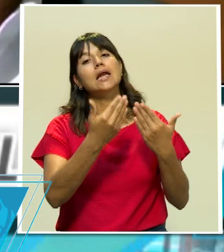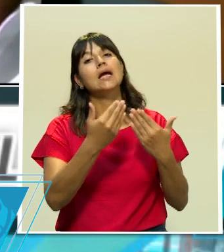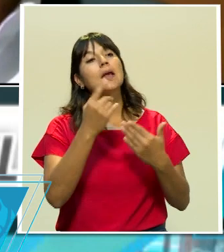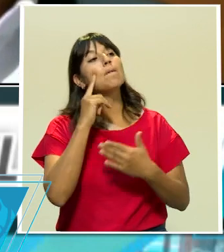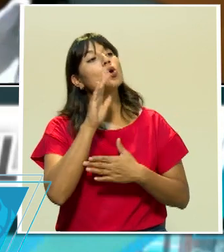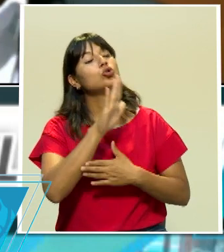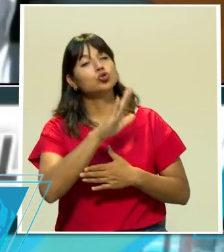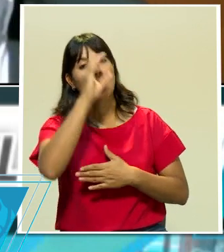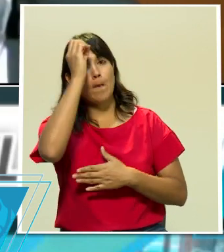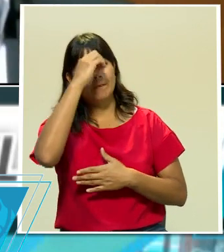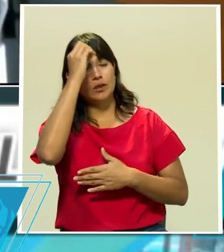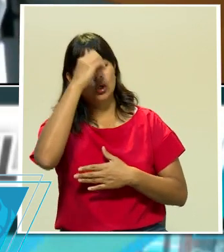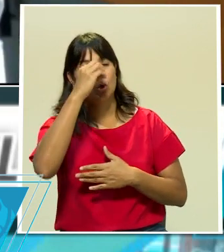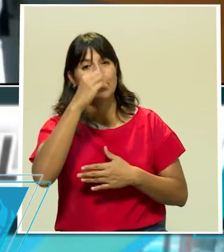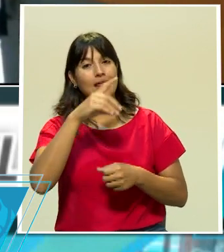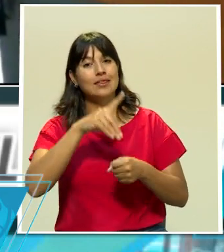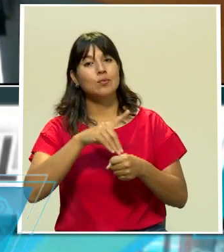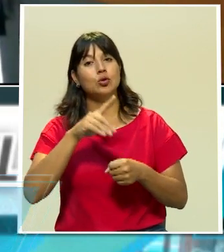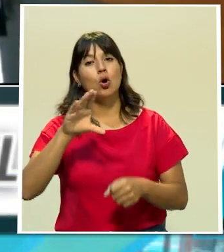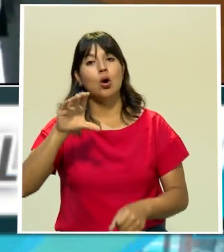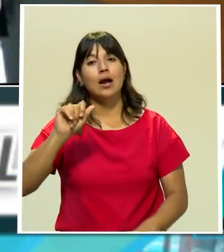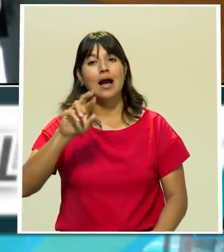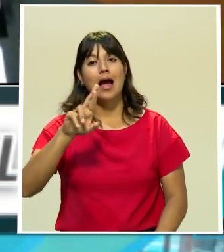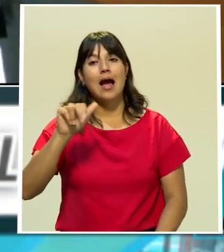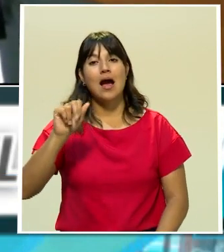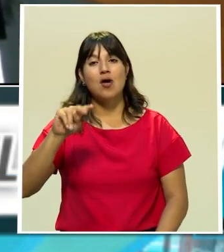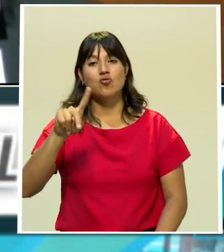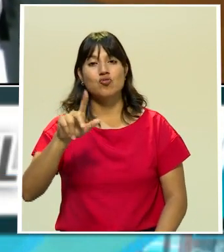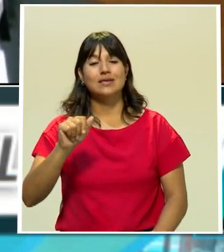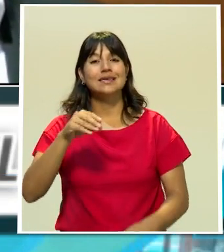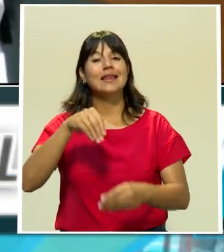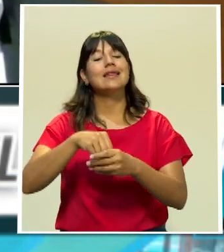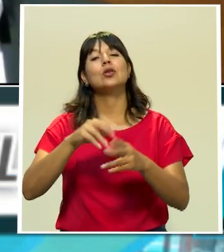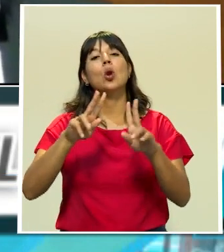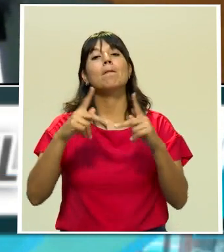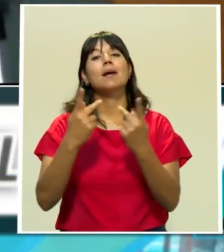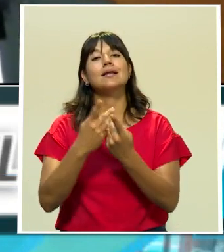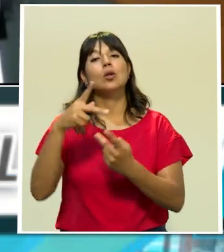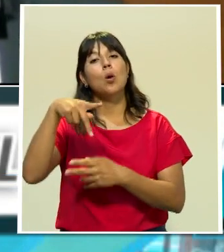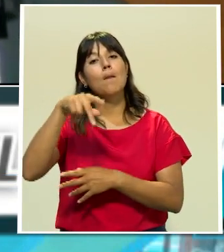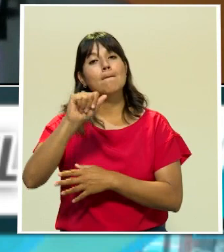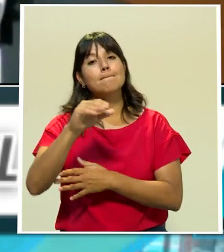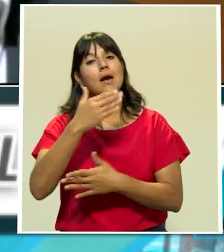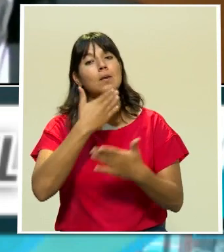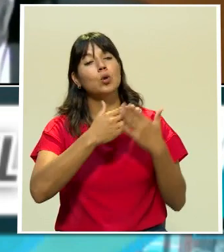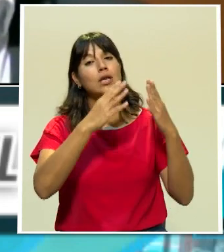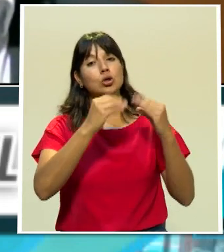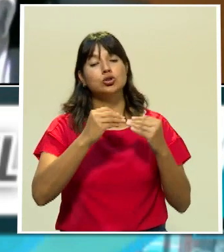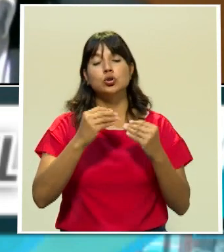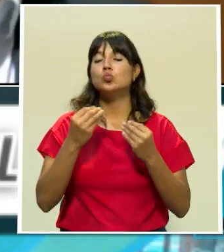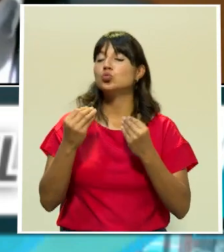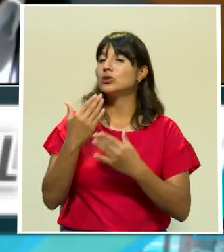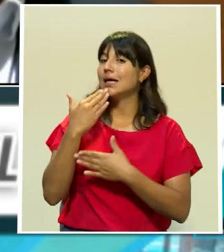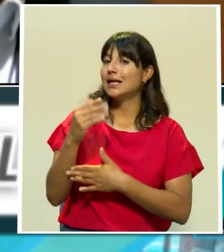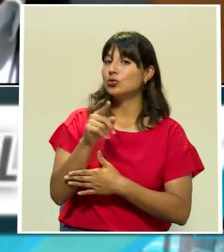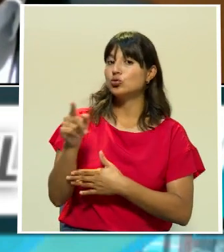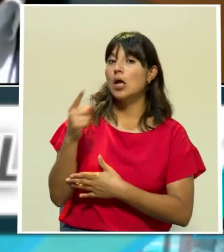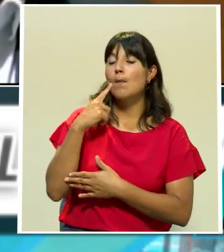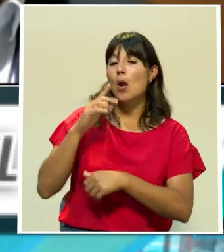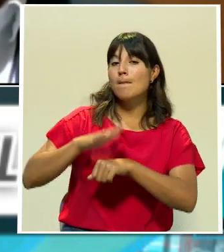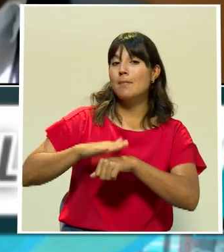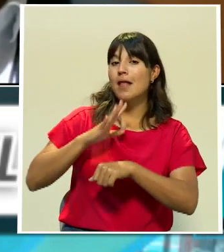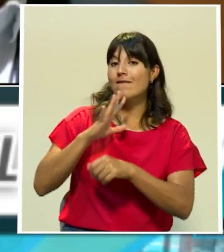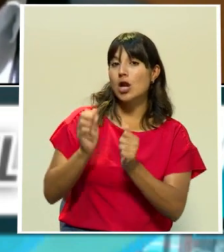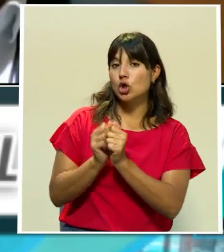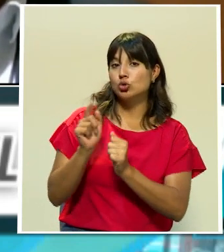por sus comentarios al diputado Carranza del Partido Acción Ciudadana. Buenas noches. No, muchas gracias a ustedes por permitirme